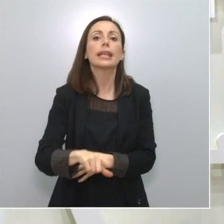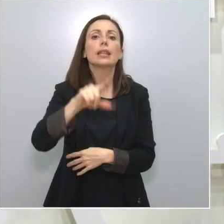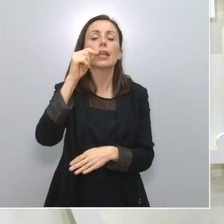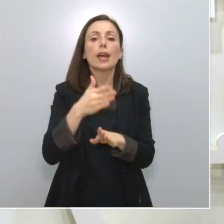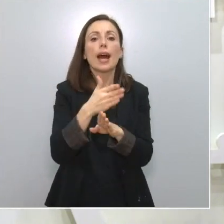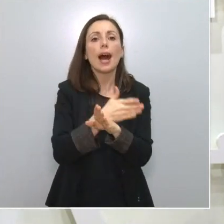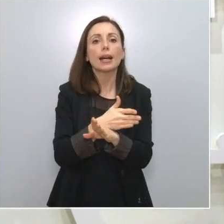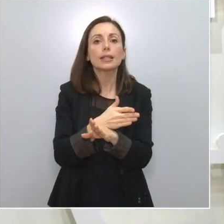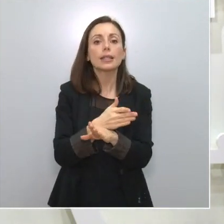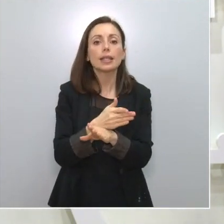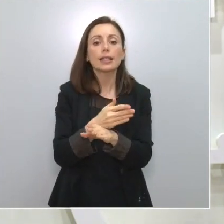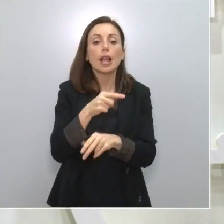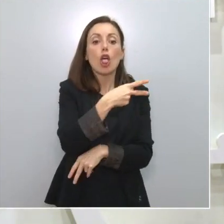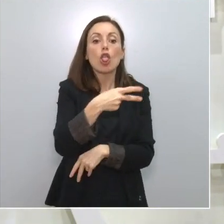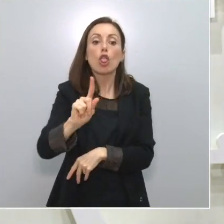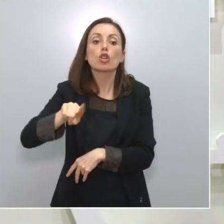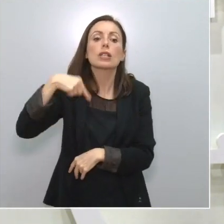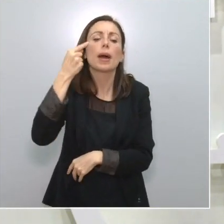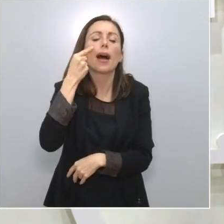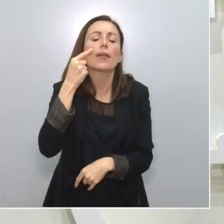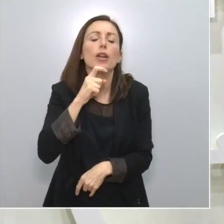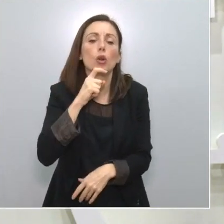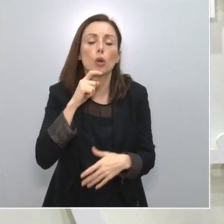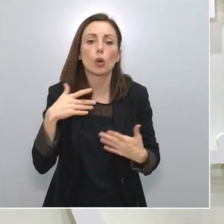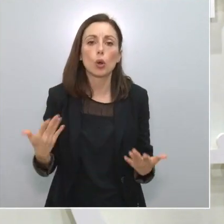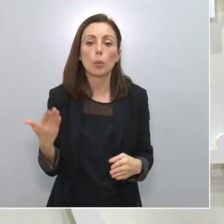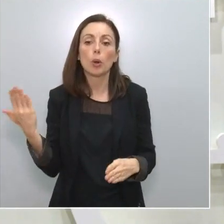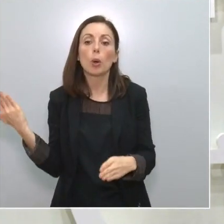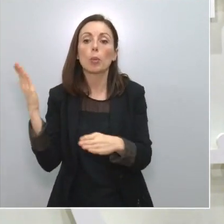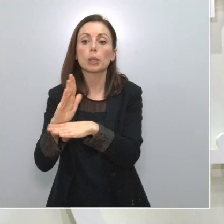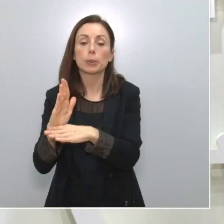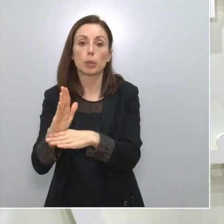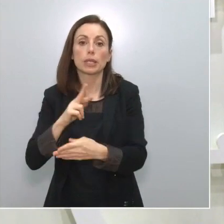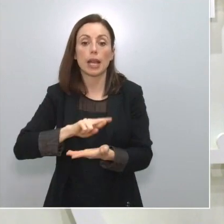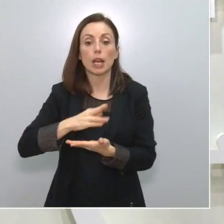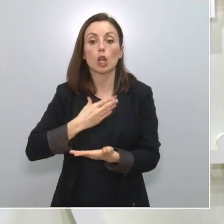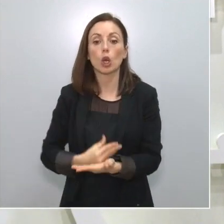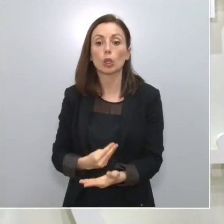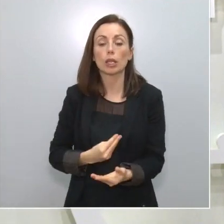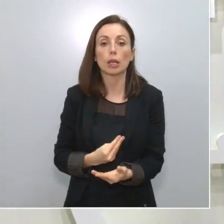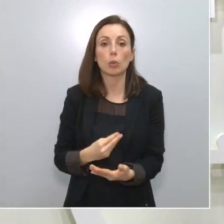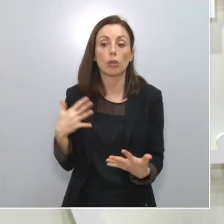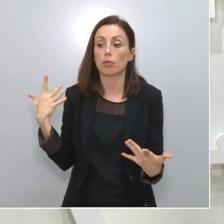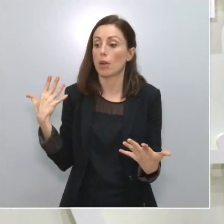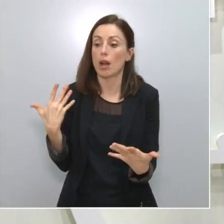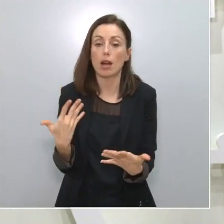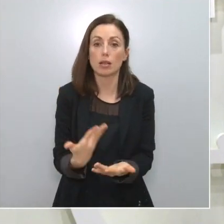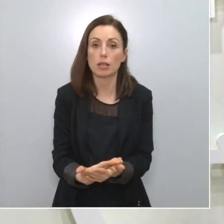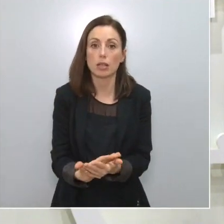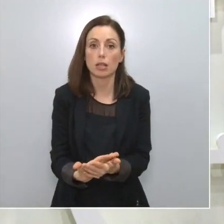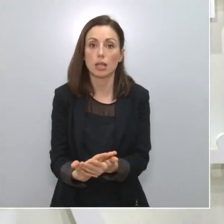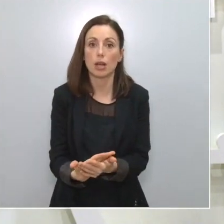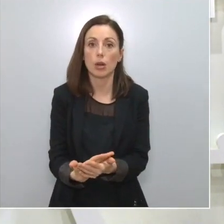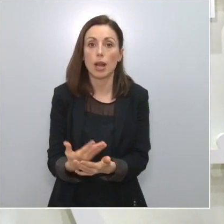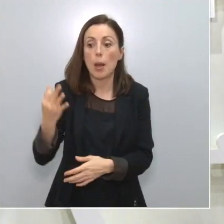que ver en qué punto estamos dentro de 2 semanas. También le digo que la propuesta que haga el Gobierno de la Región de Murcia va a ser, como hasta ahora, la que nos hagan